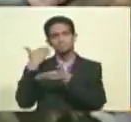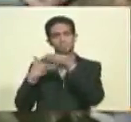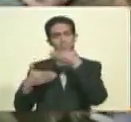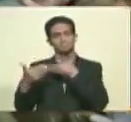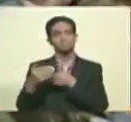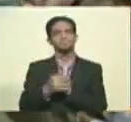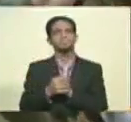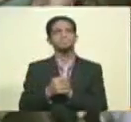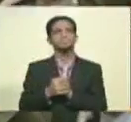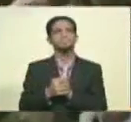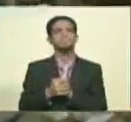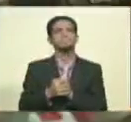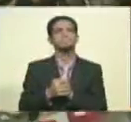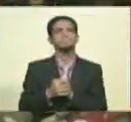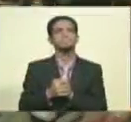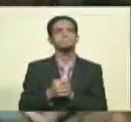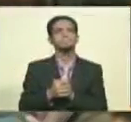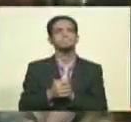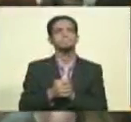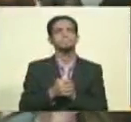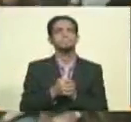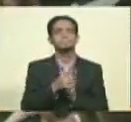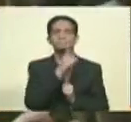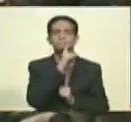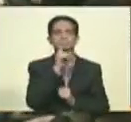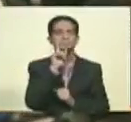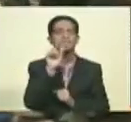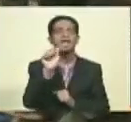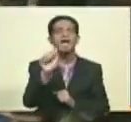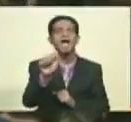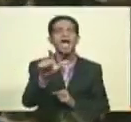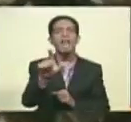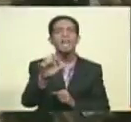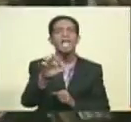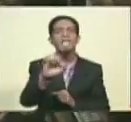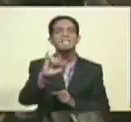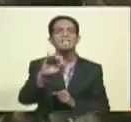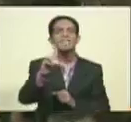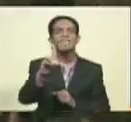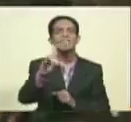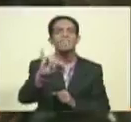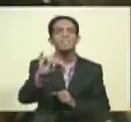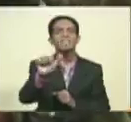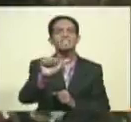la constituyente Aleidis Manaure, a la Chiche Manaure.